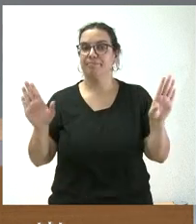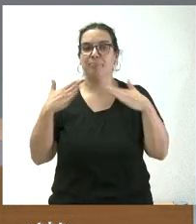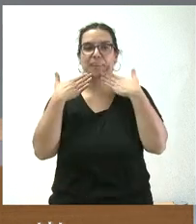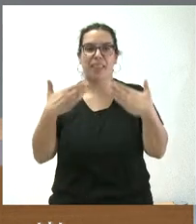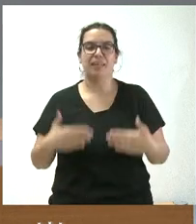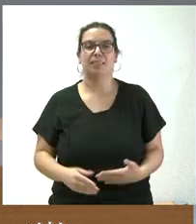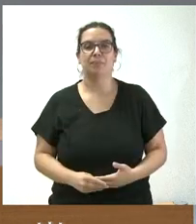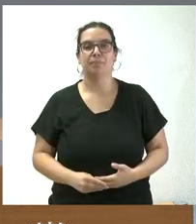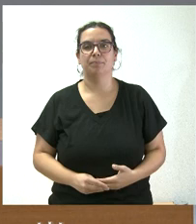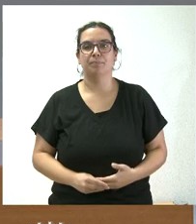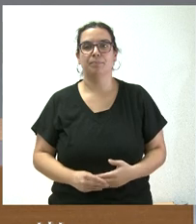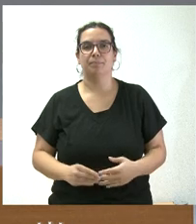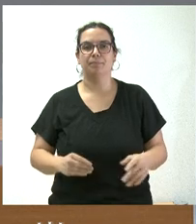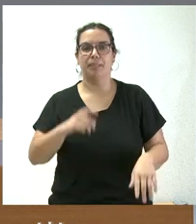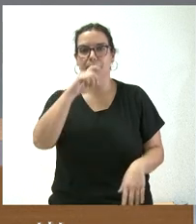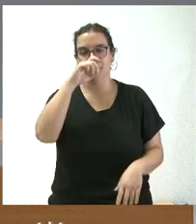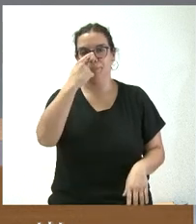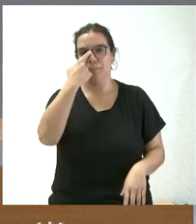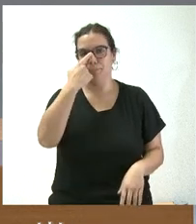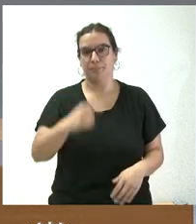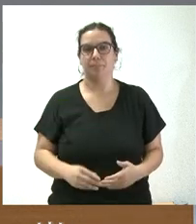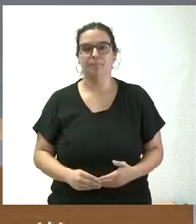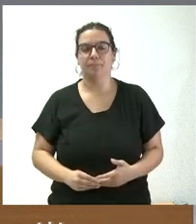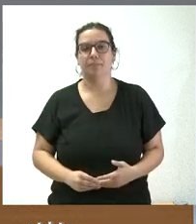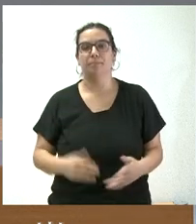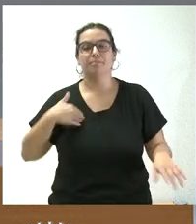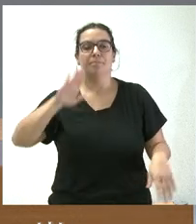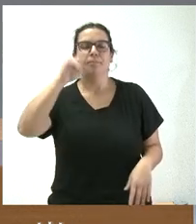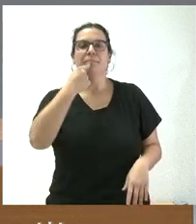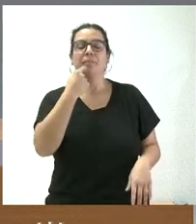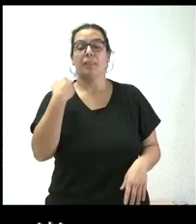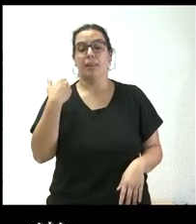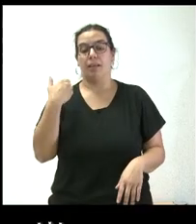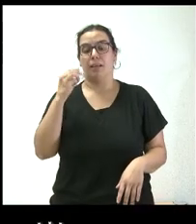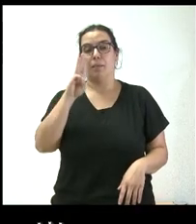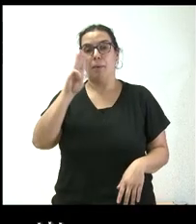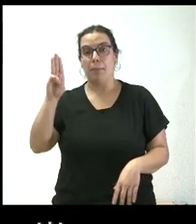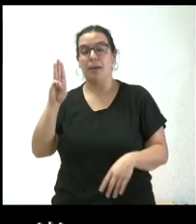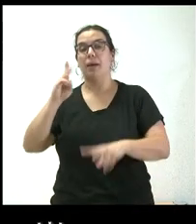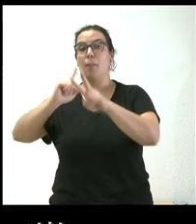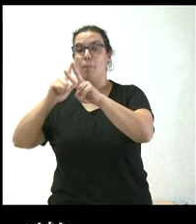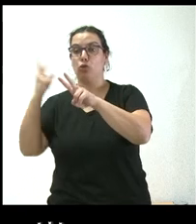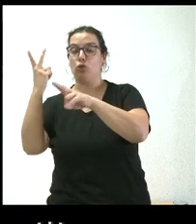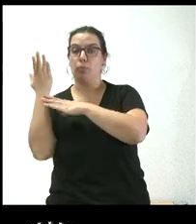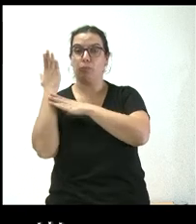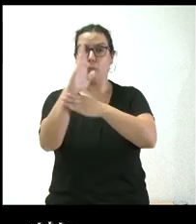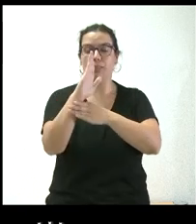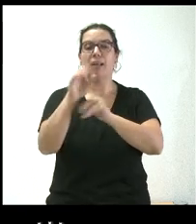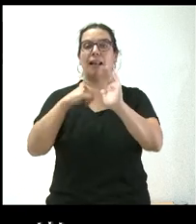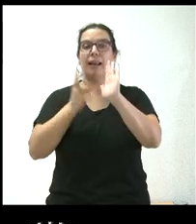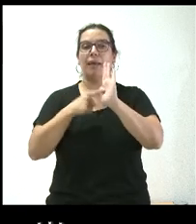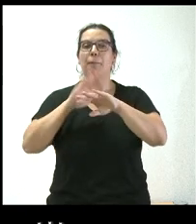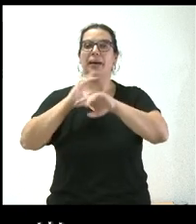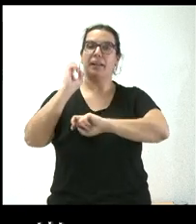Gracias Ah vale vale adelante Sí el PP y Box acaban de presentar una proposición de ley para la reforma del